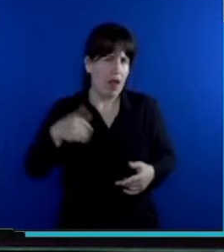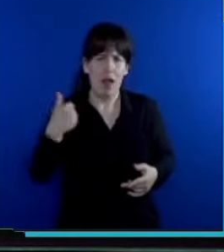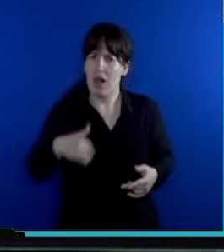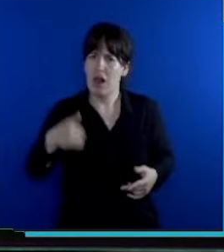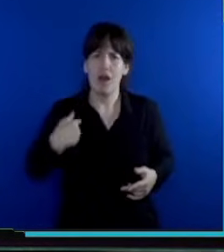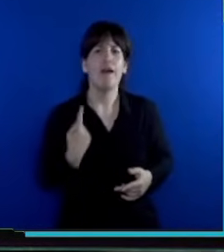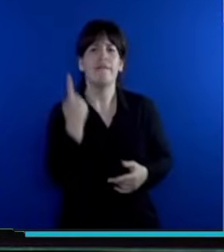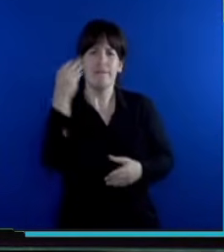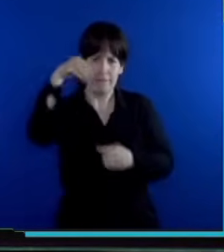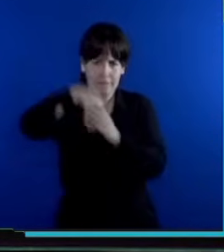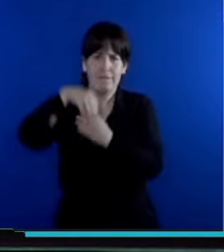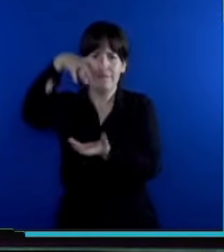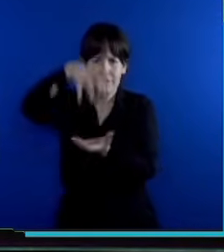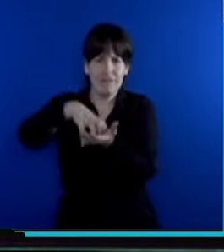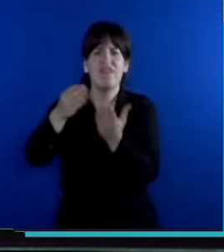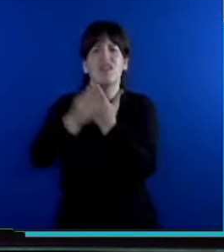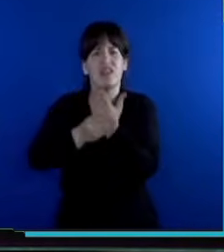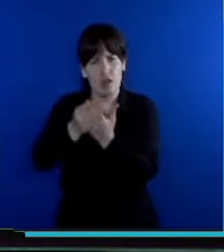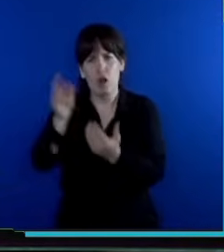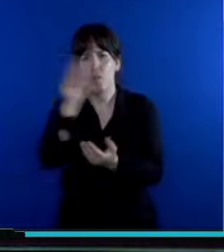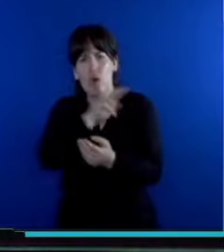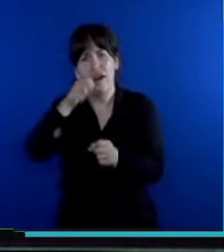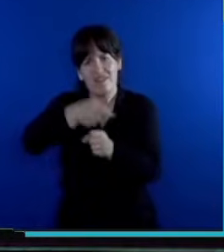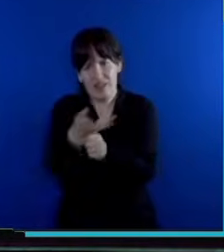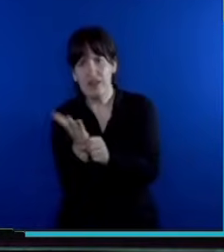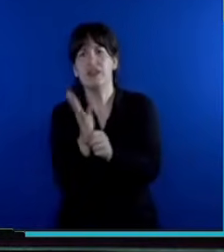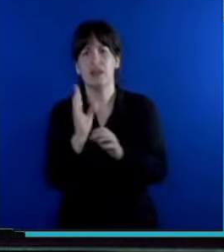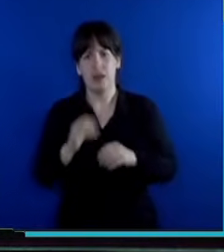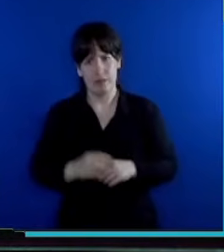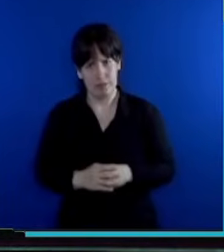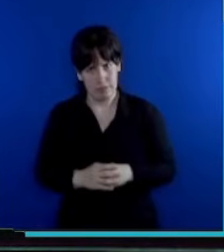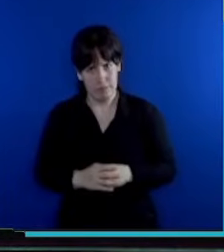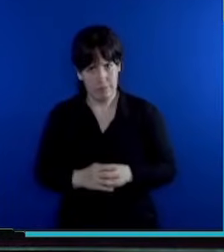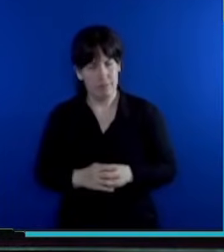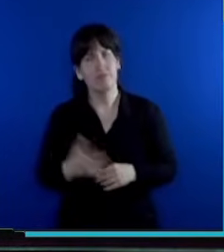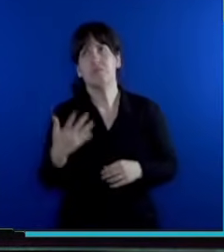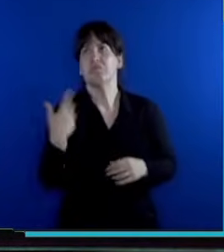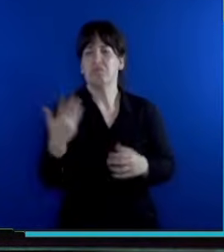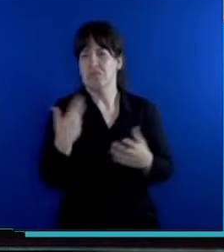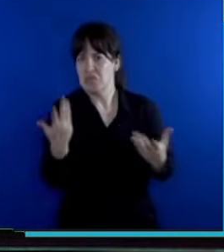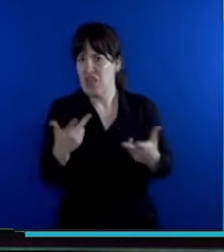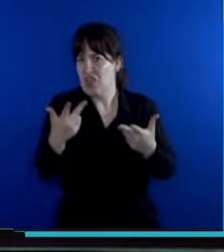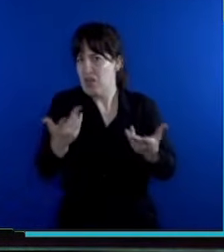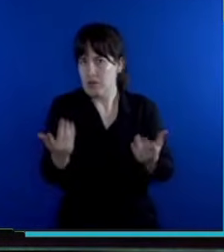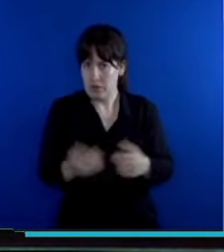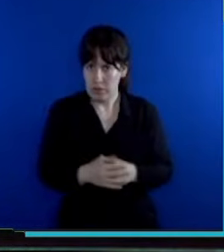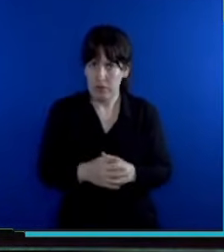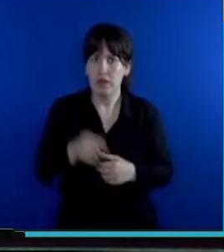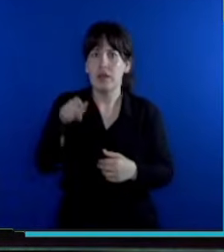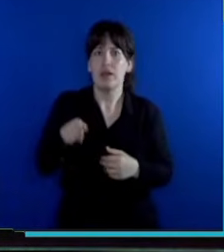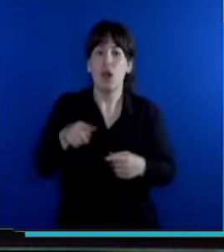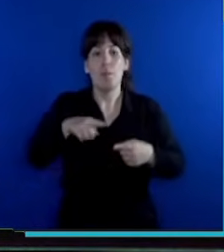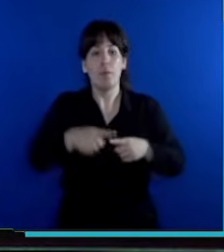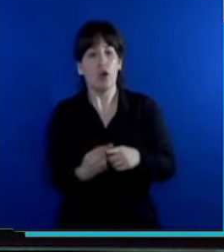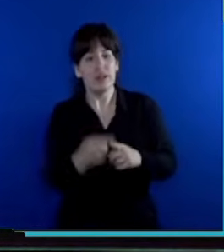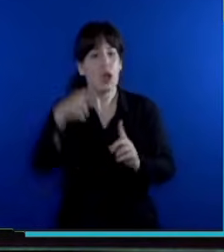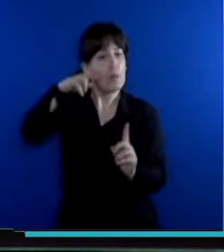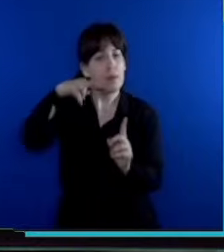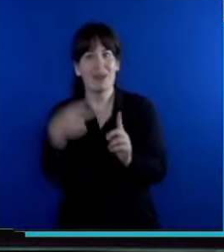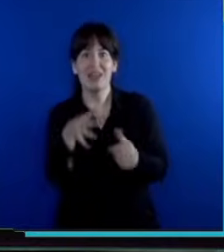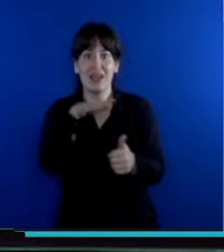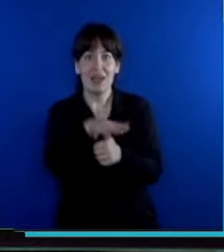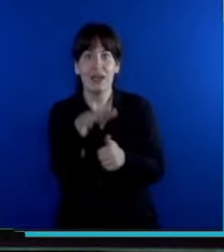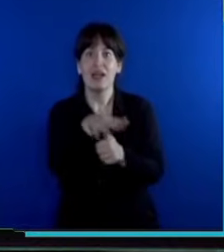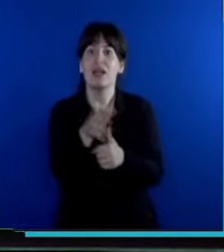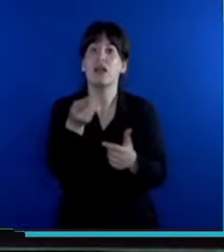tiene un Ministerio de la Mujer y de las Diversidades. Dice que las políticas con perspectiva de género